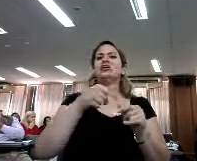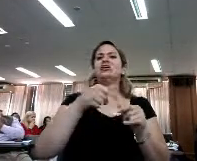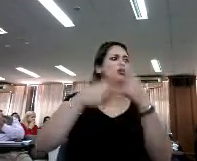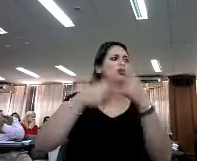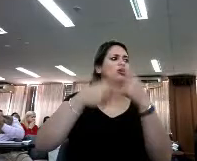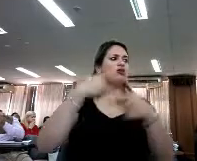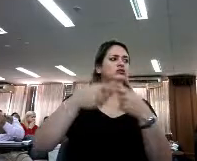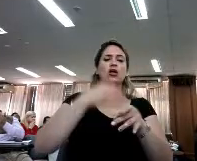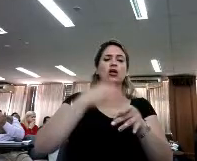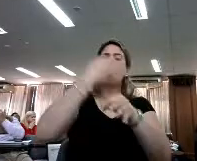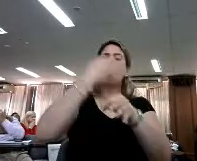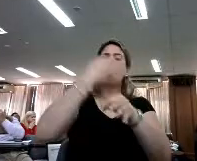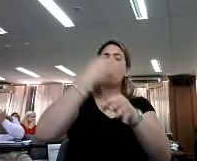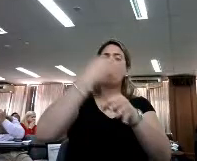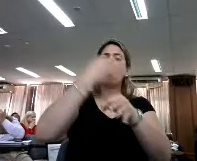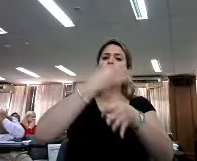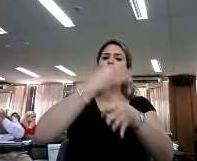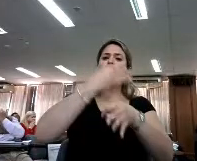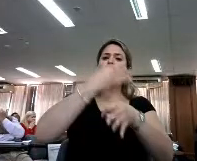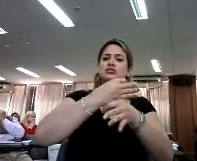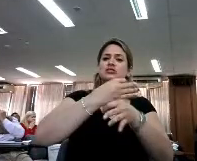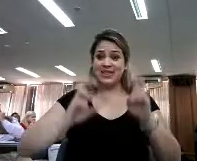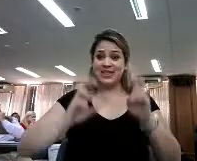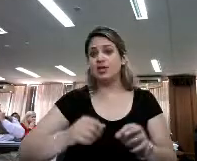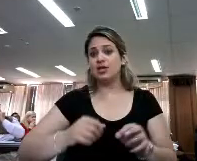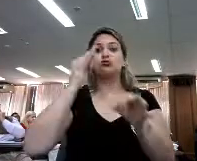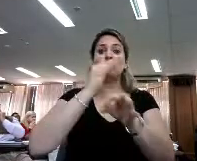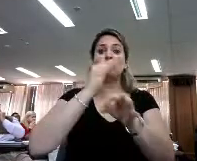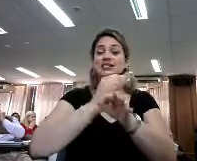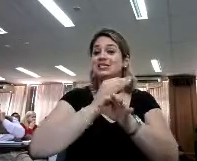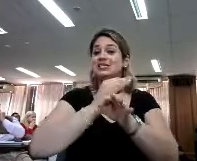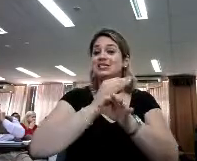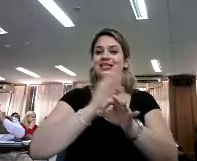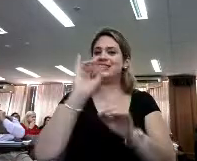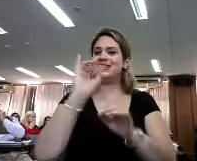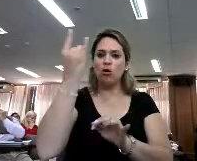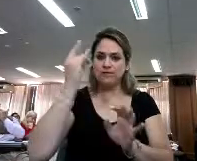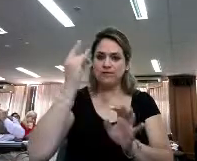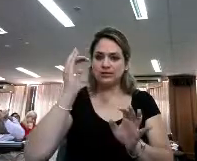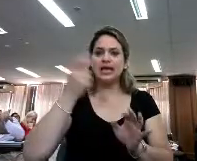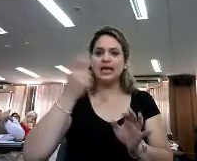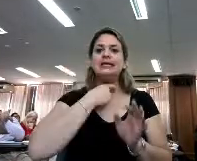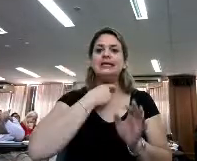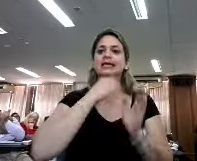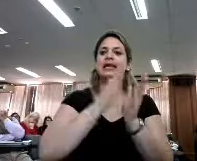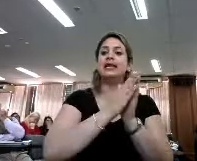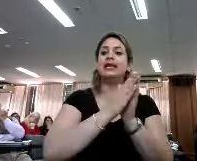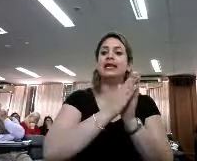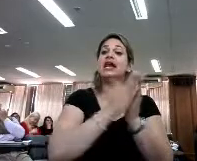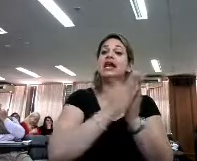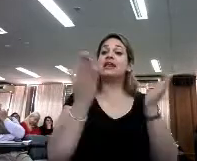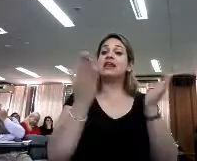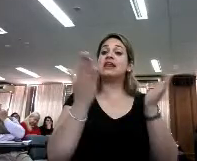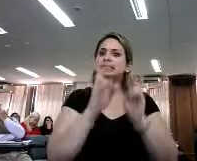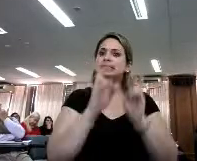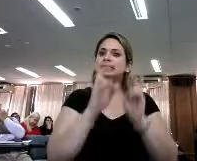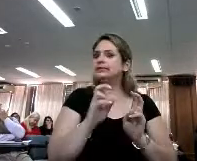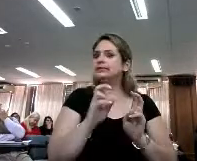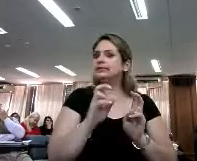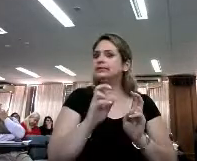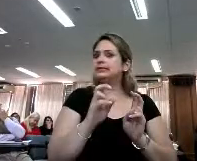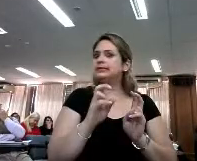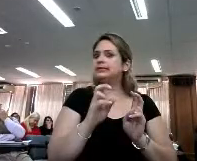nuestros docentes investigadores, que son docentes de la universidad y quieren publicar en una revista científica de cualquier